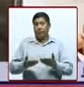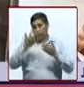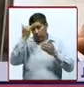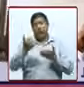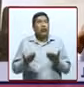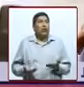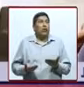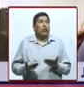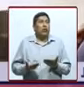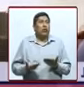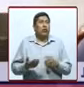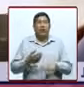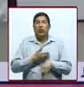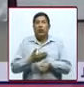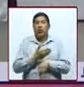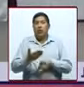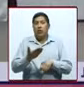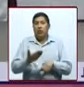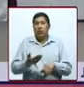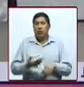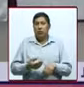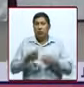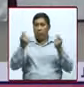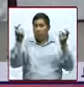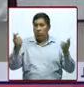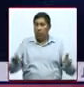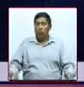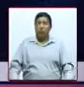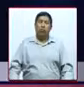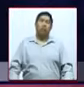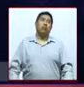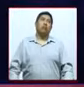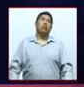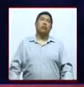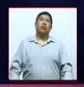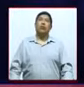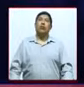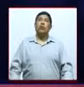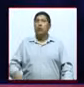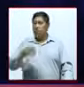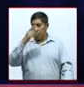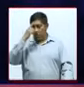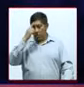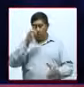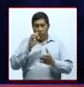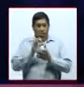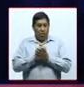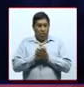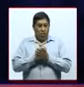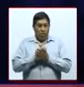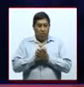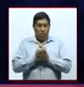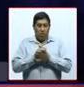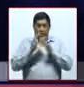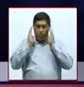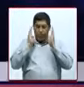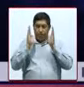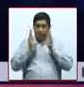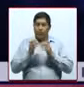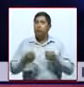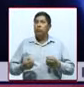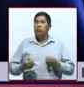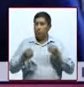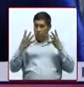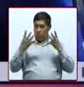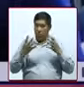porque aquí los tiempos apremian. Entonces creo que escuchando a